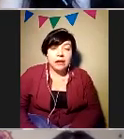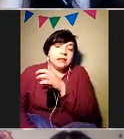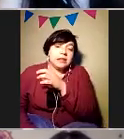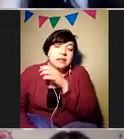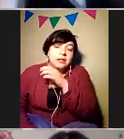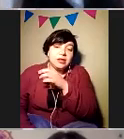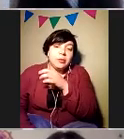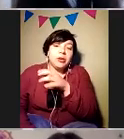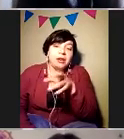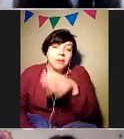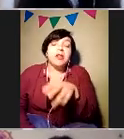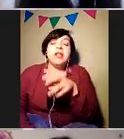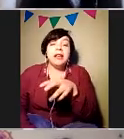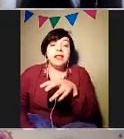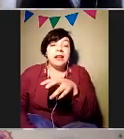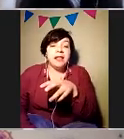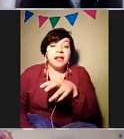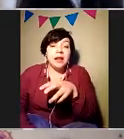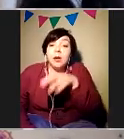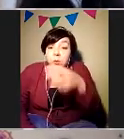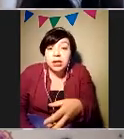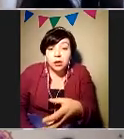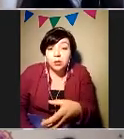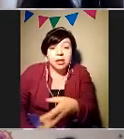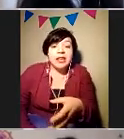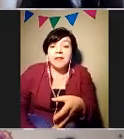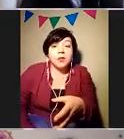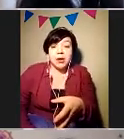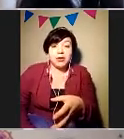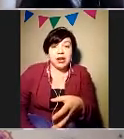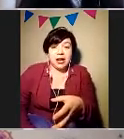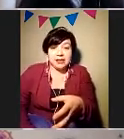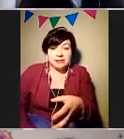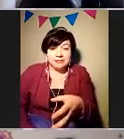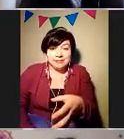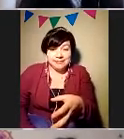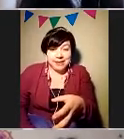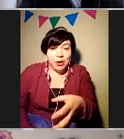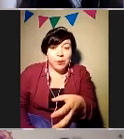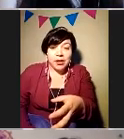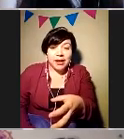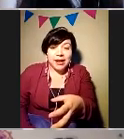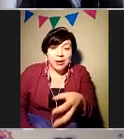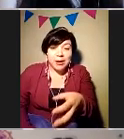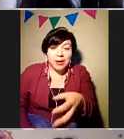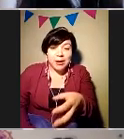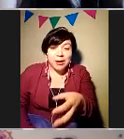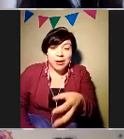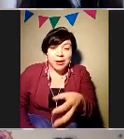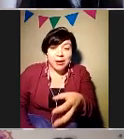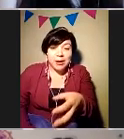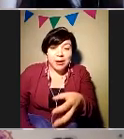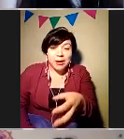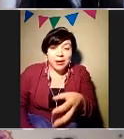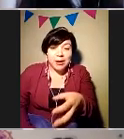alfombras rojas a nivel, estas actrices trataron de poner de moda la idea de utilizar un vestido que ya habían usado en otras galas. Porque